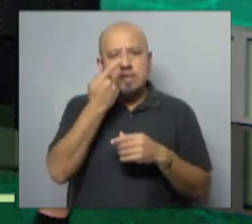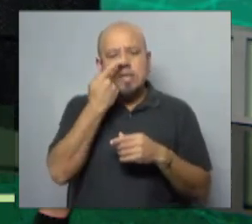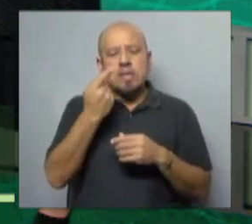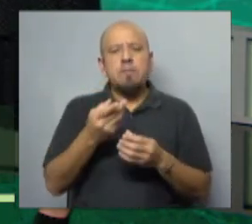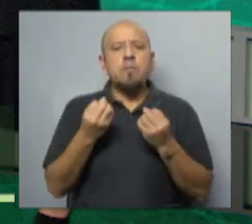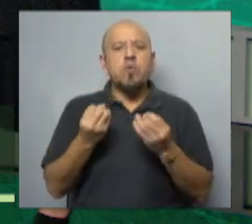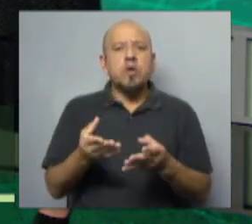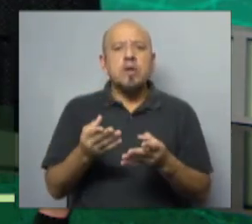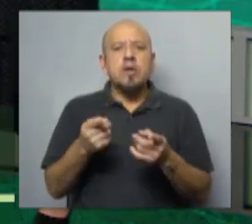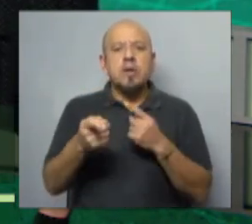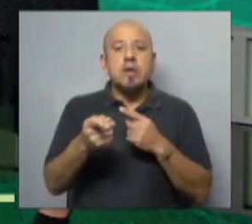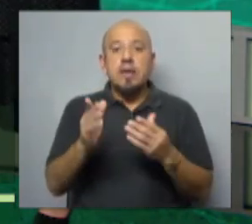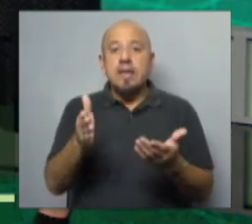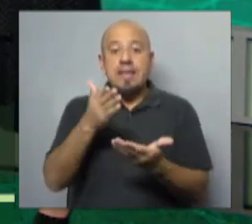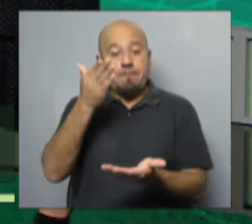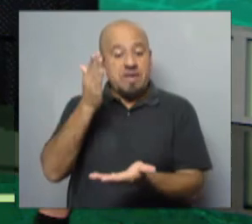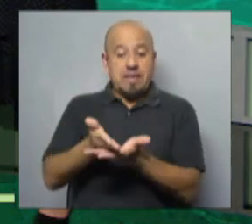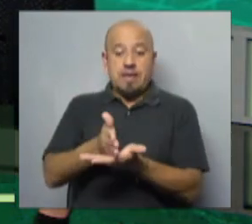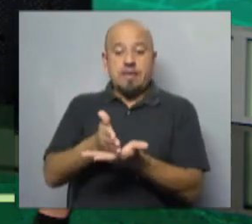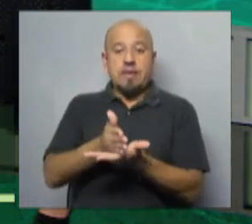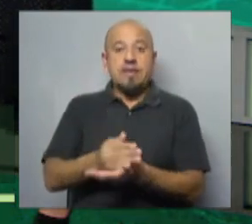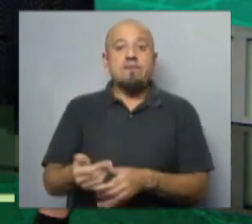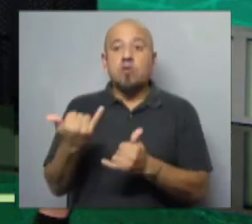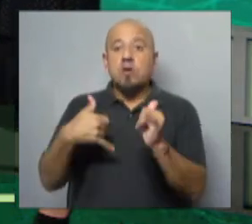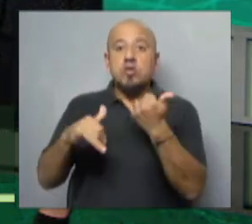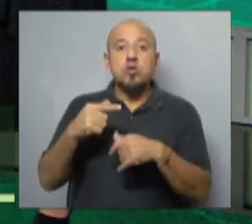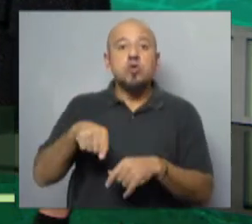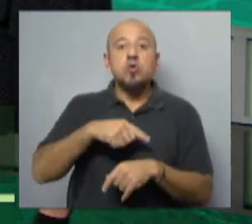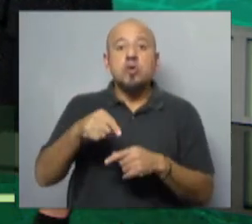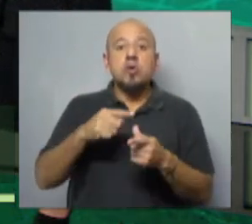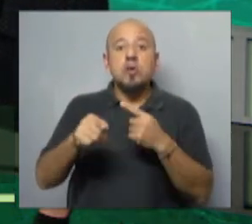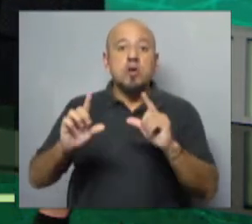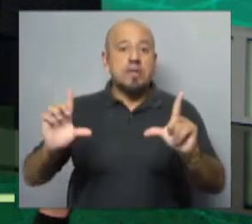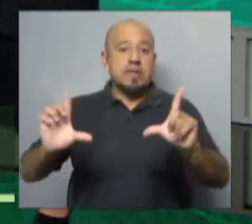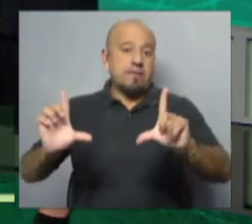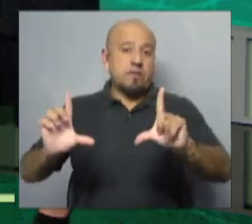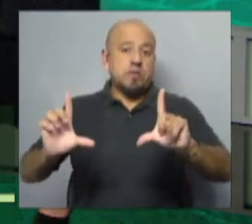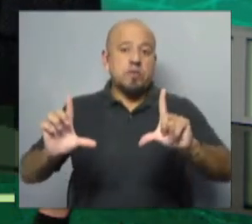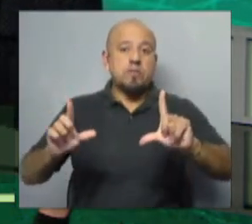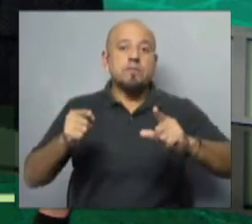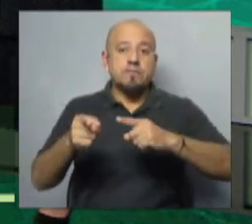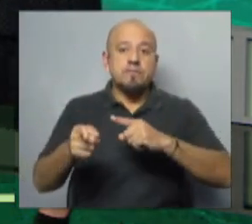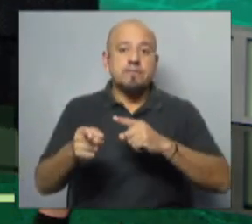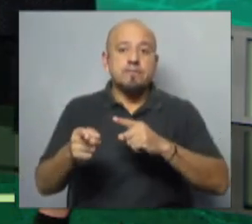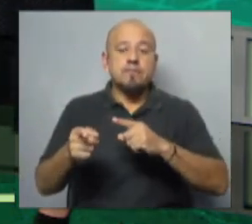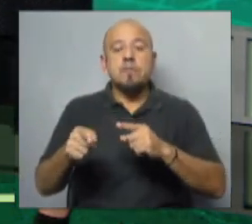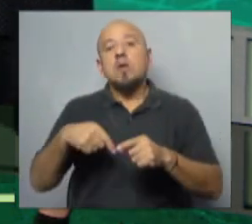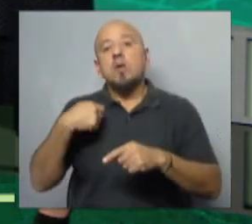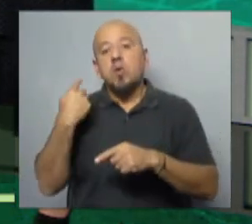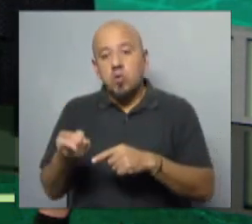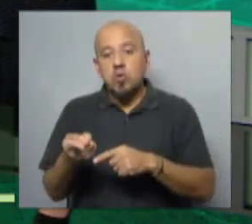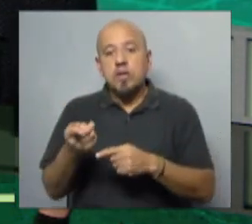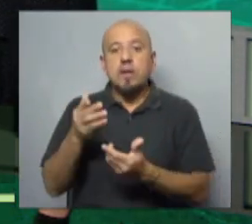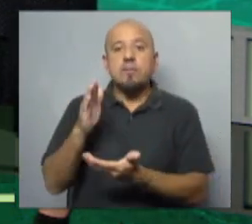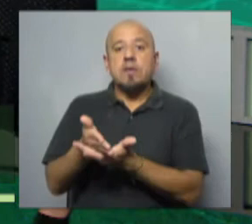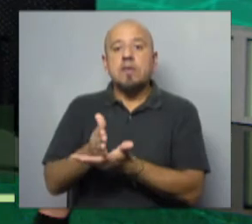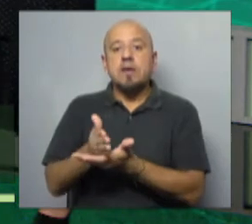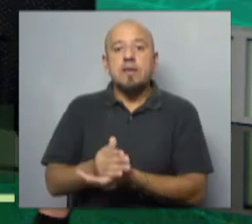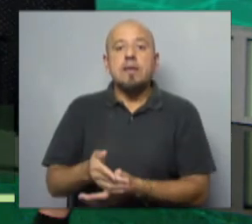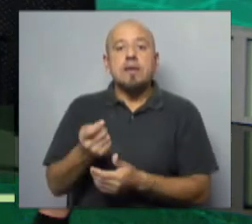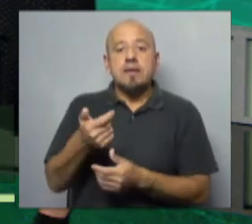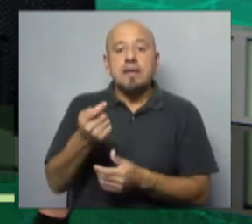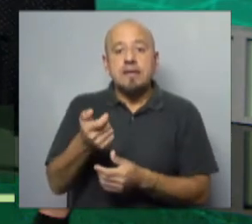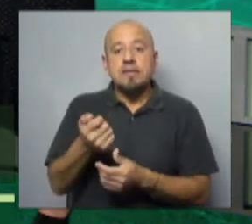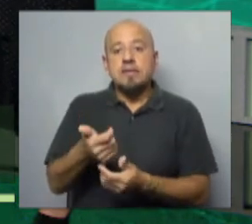prácticamente la mitad se informa por medios tradicionales de comunicación mientras que la otra mitad casi